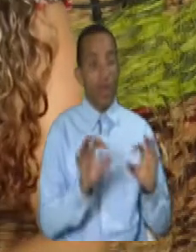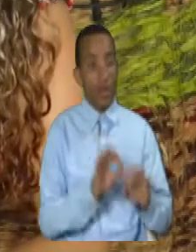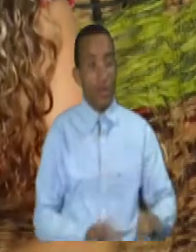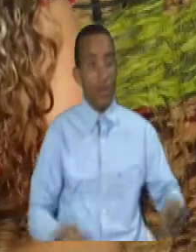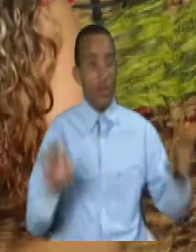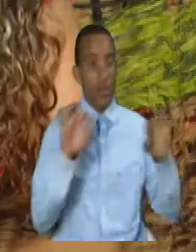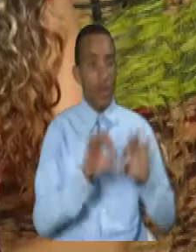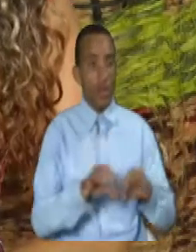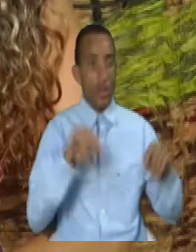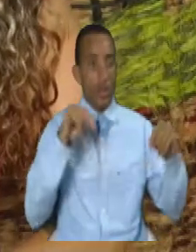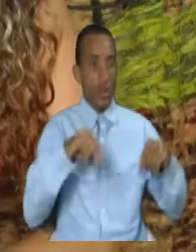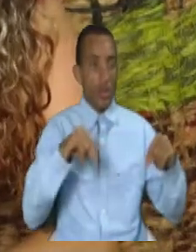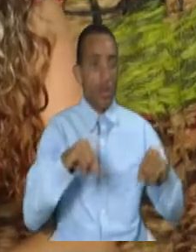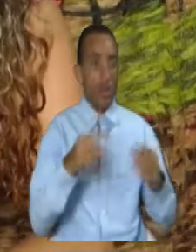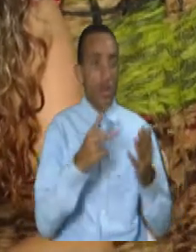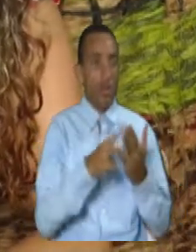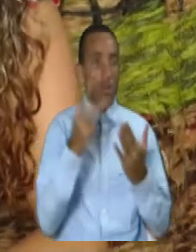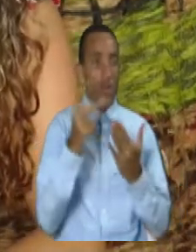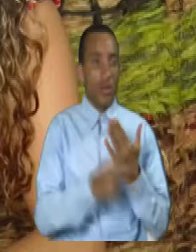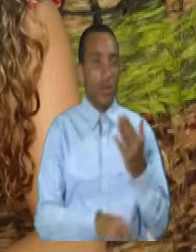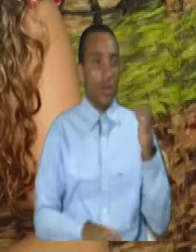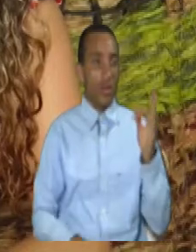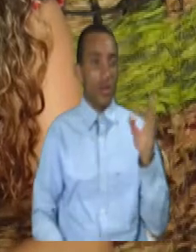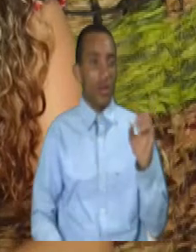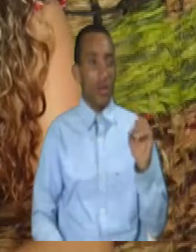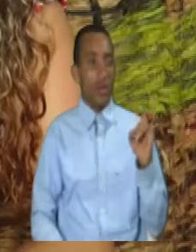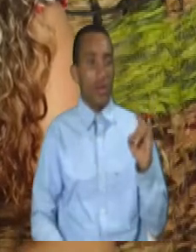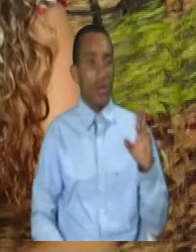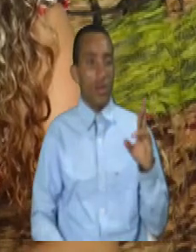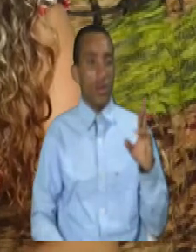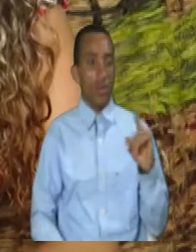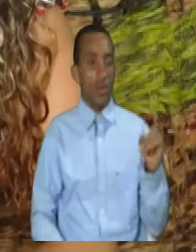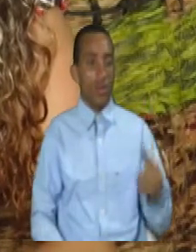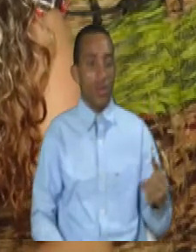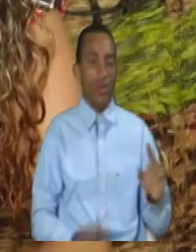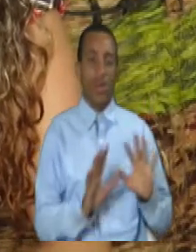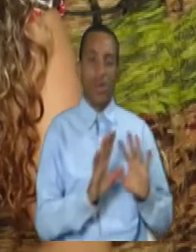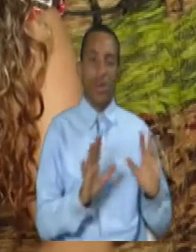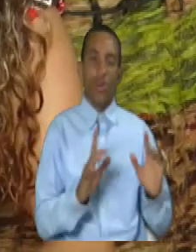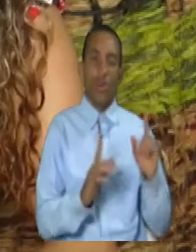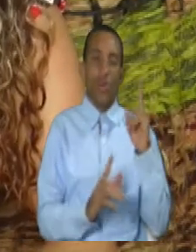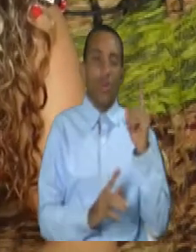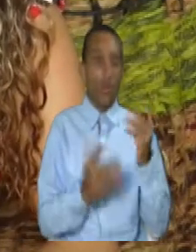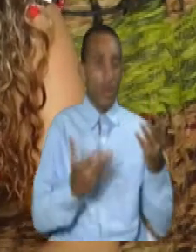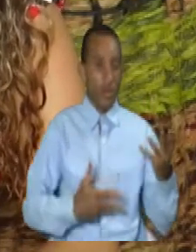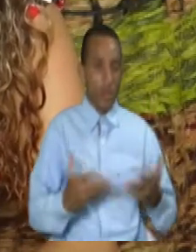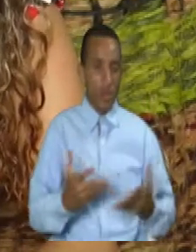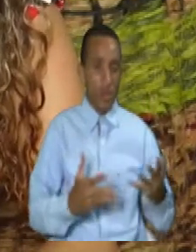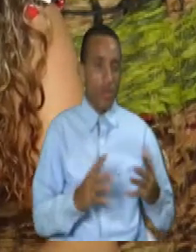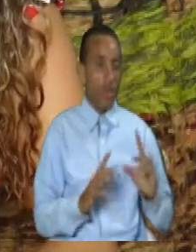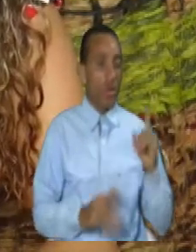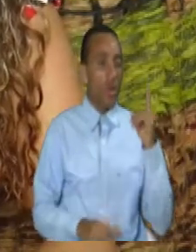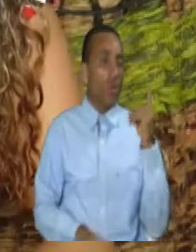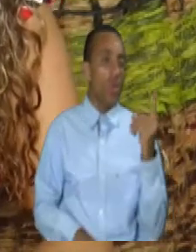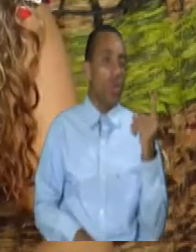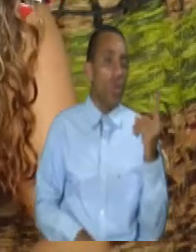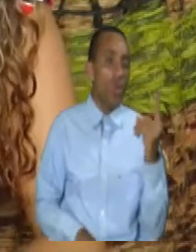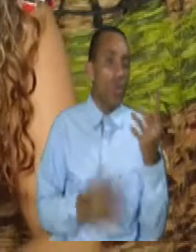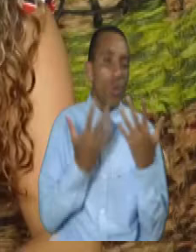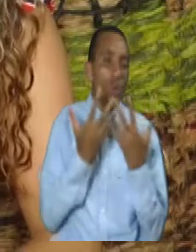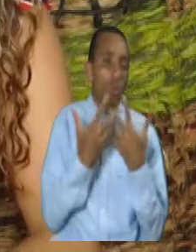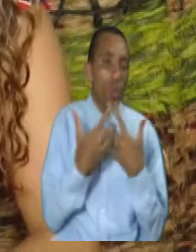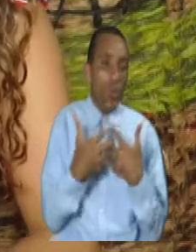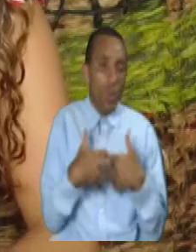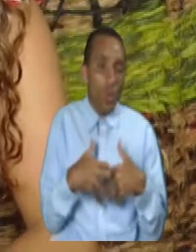importante y para resaltar de Proyectos Tour, y es que es la única empresa en Barranca Bermeja que precisamente le brinda las facilidades a las familias del